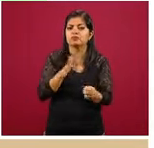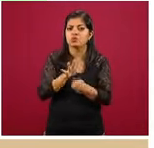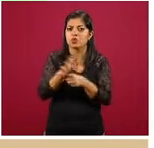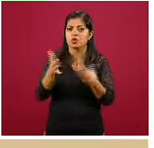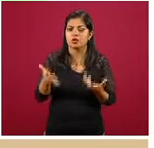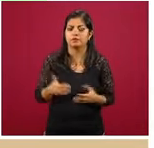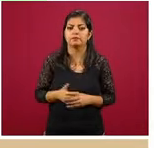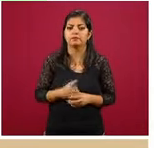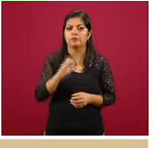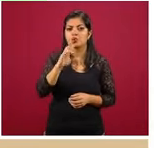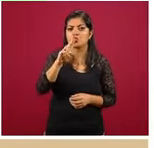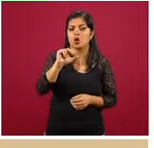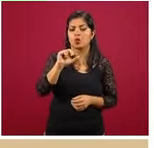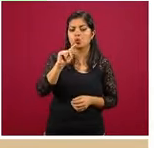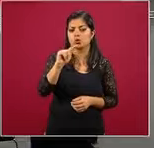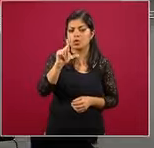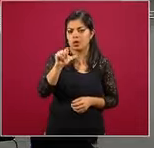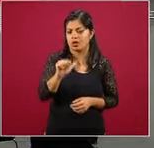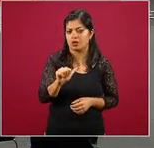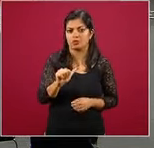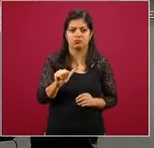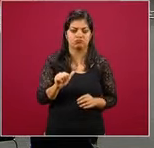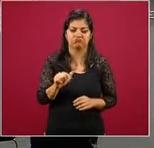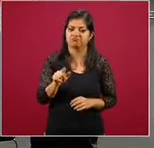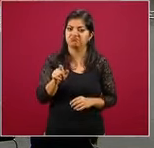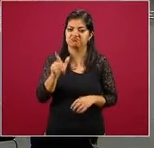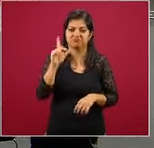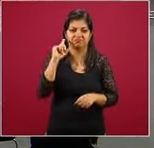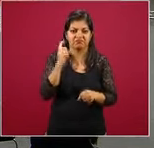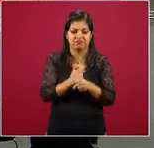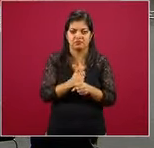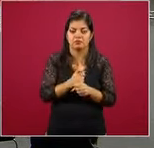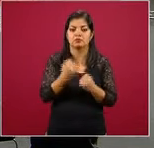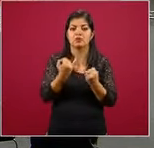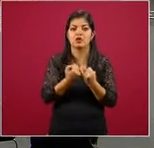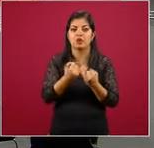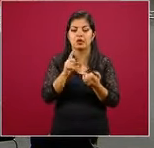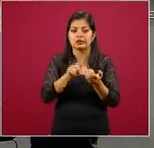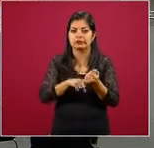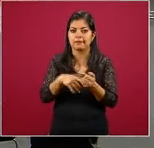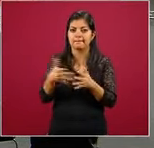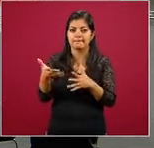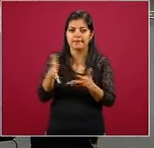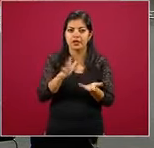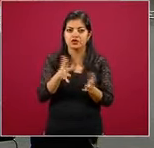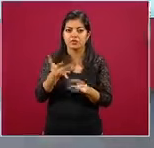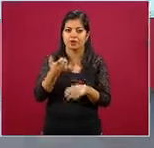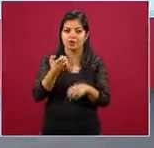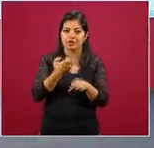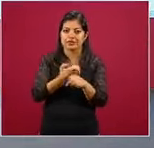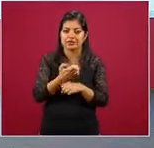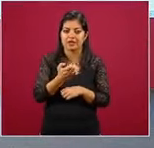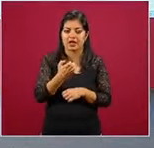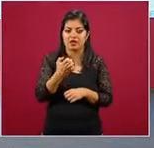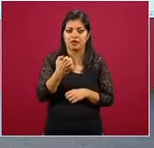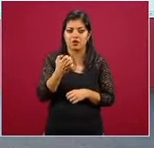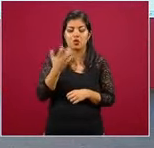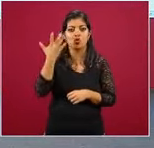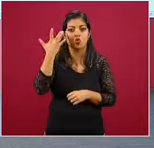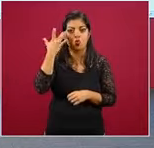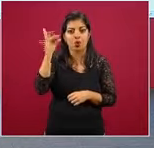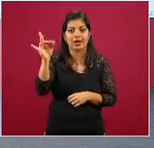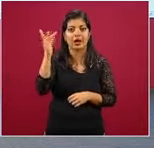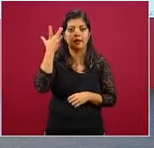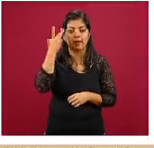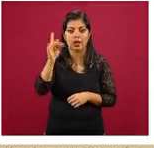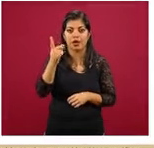transmisión. Cuautla definitivamente con la mayor tasa y un comportamiento similar al del estado. Cuernavaca, que inició